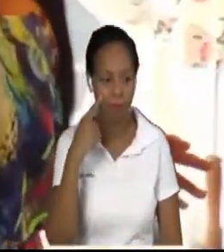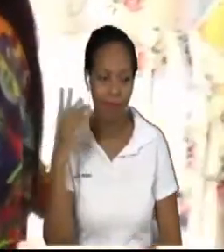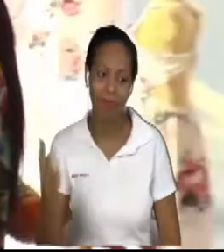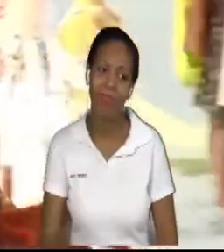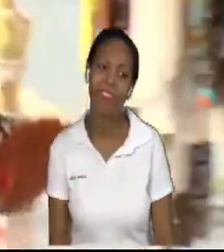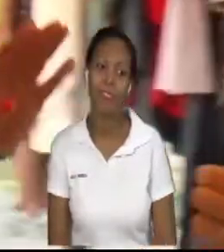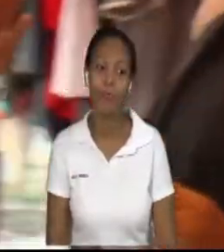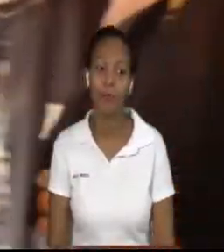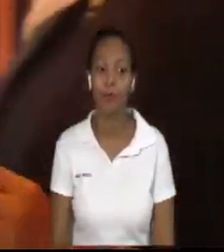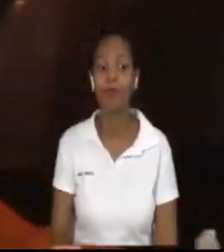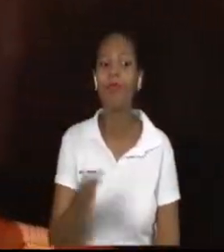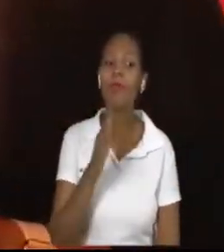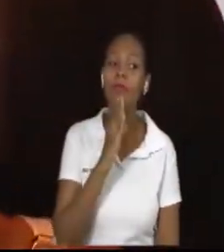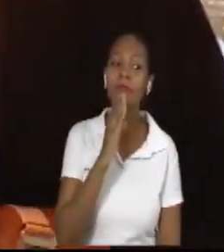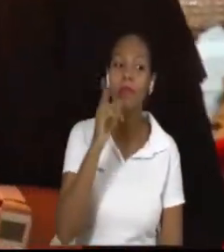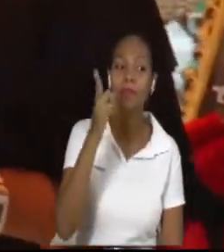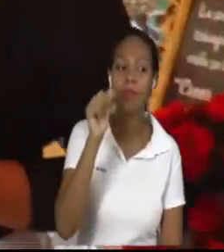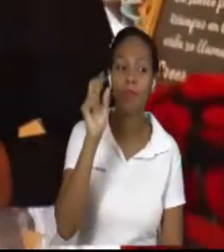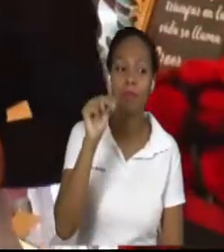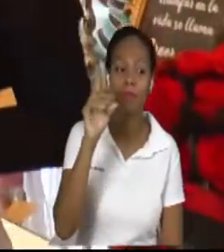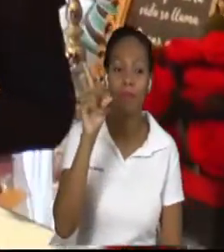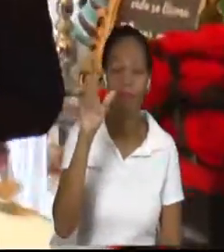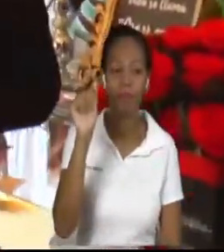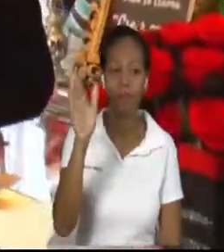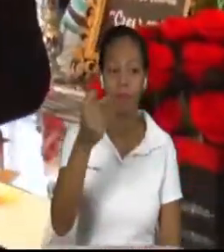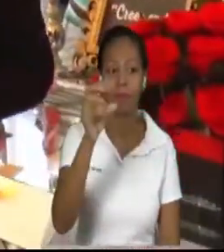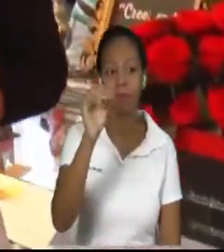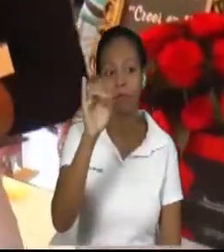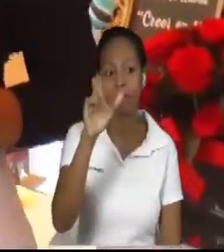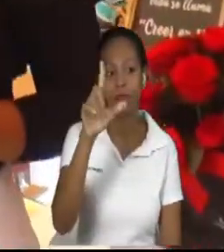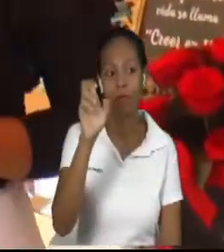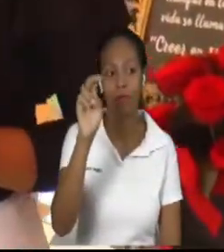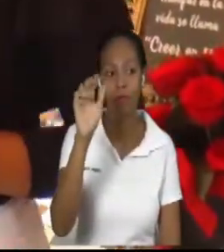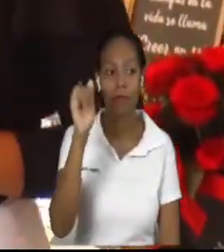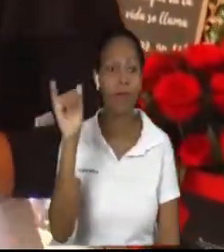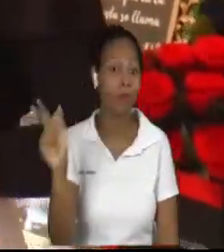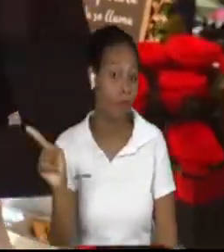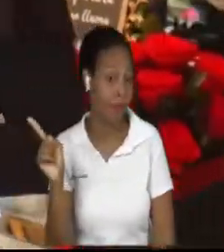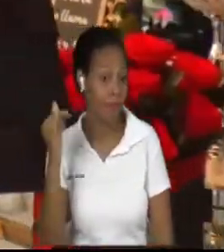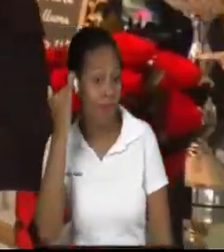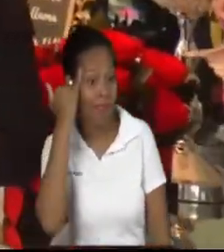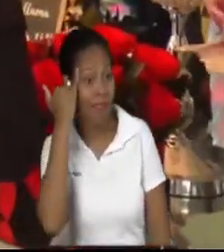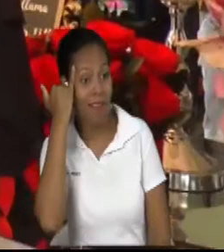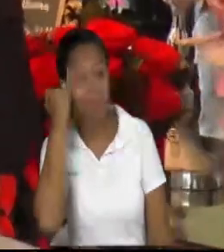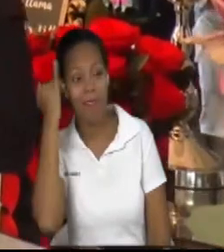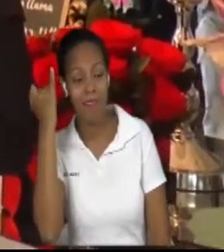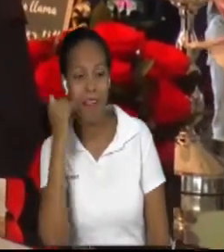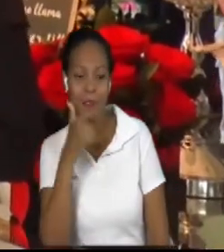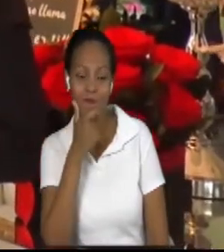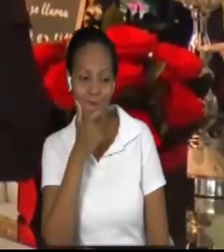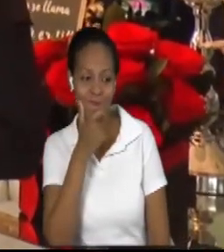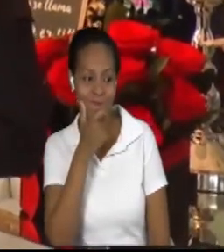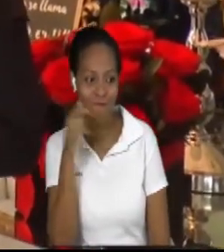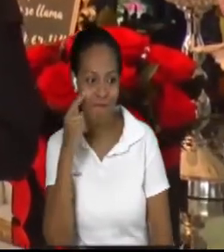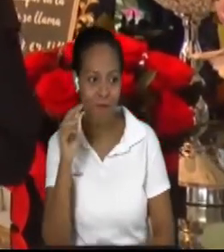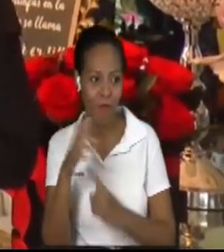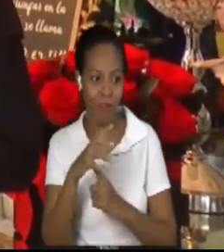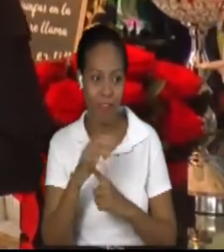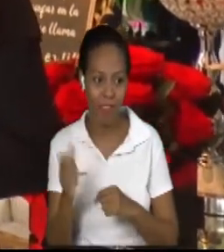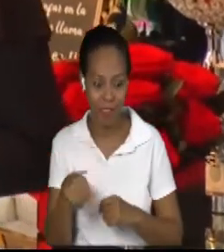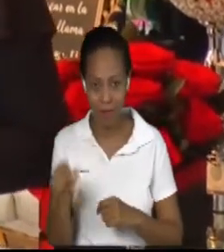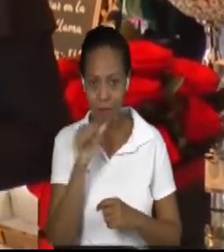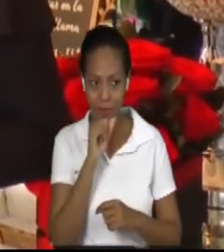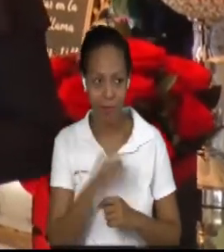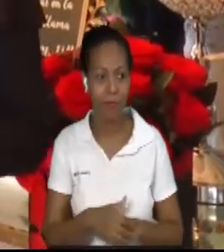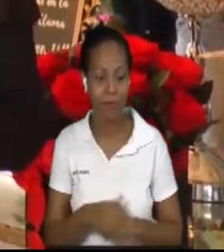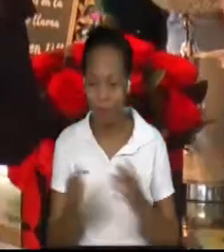con Sandra Milena. Ella es la que se ideó esta importante feria en Barranca Bermeja. Sandra, bienvenida en casa. Muchas